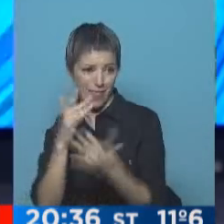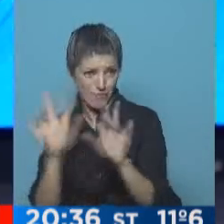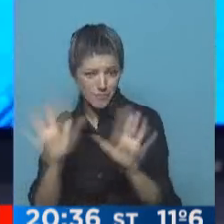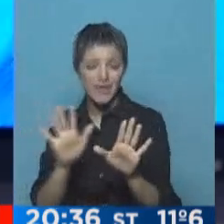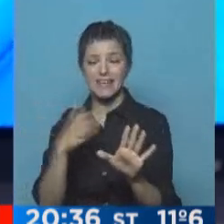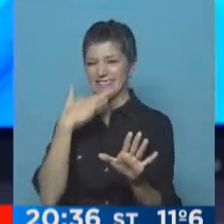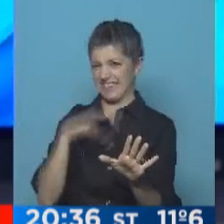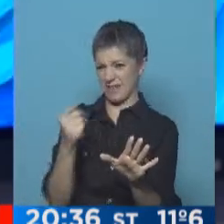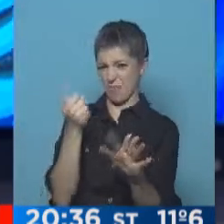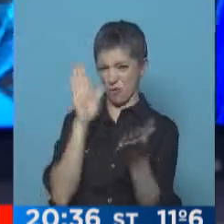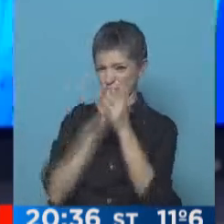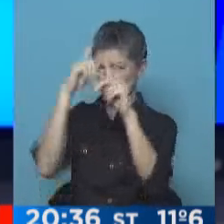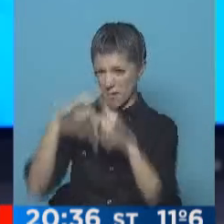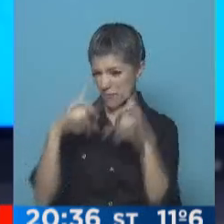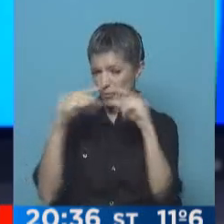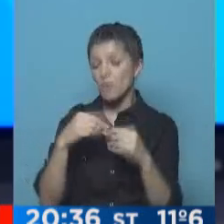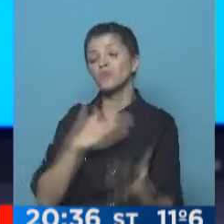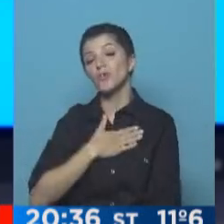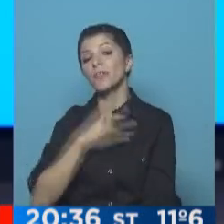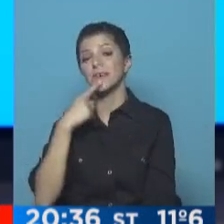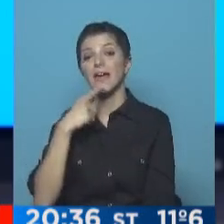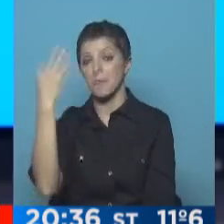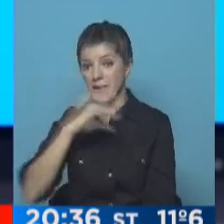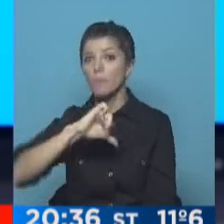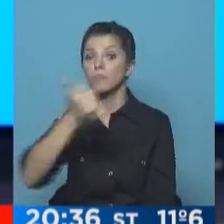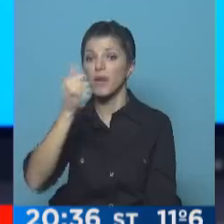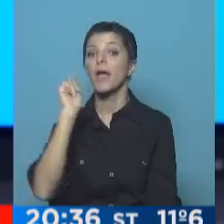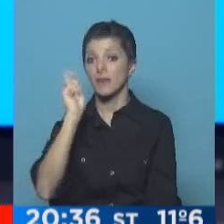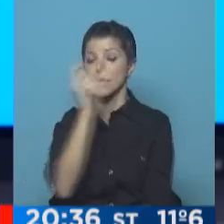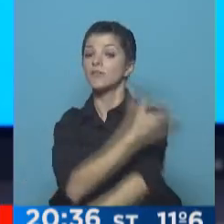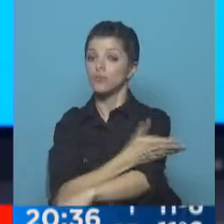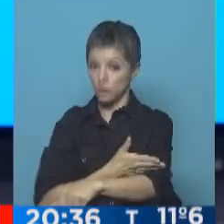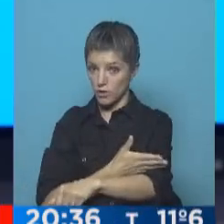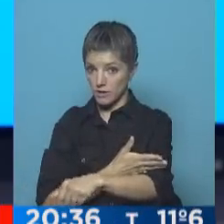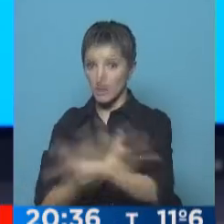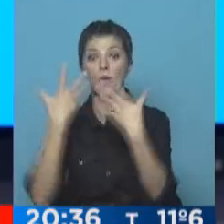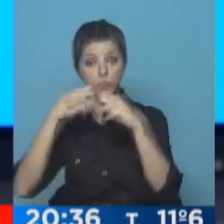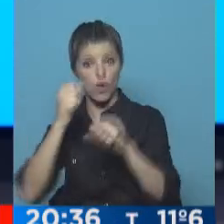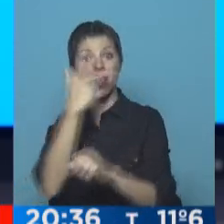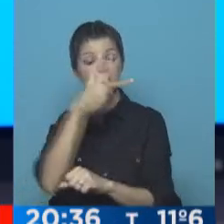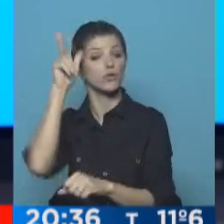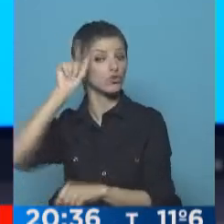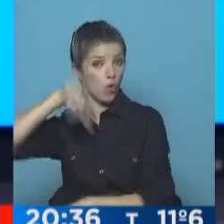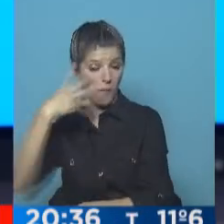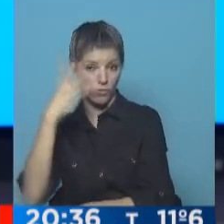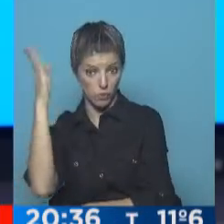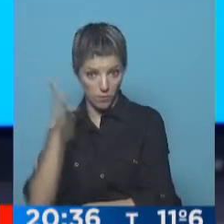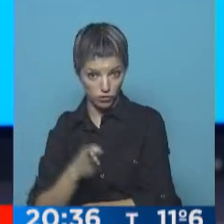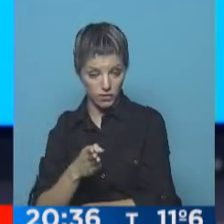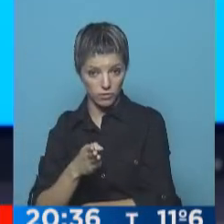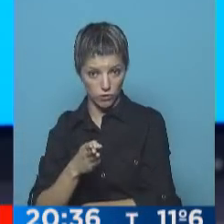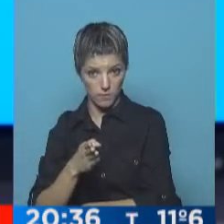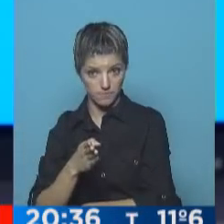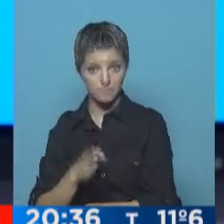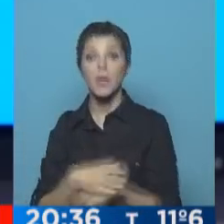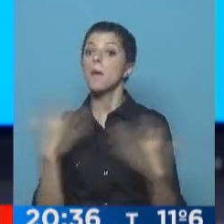no entiende tanto de números, diría que el gran ganador de la noche fue Daniel Scioli, que obtuvo el 38,4% de los